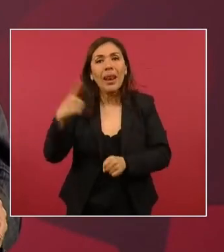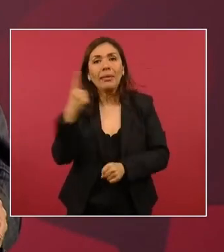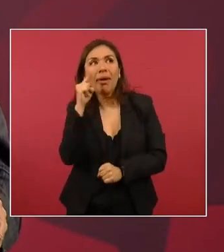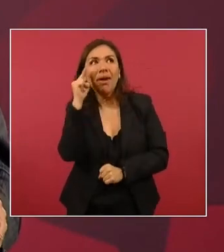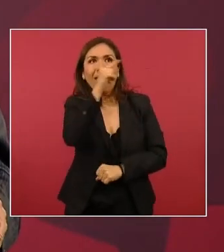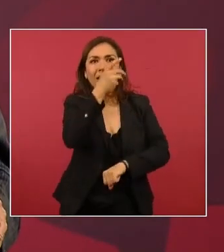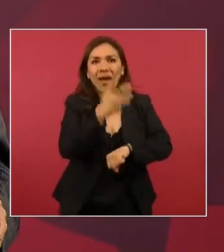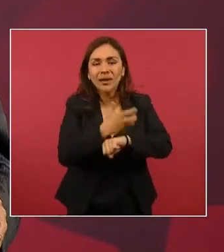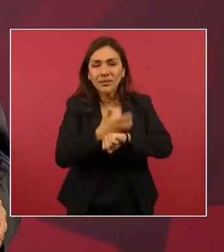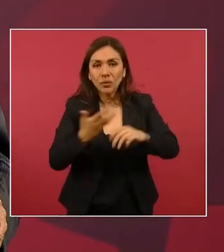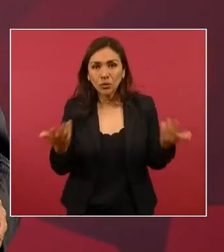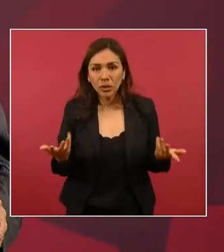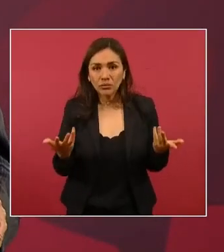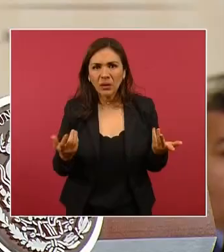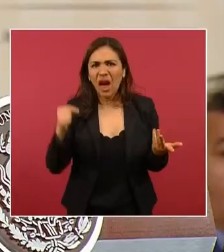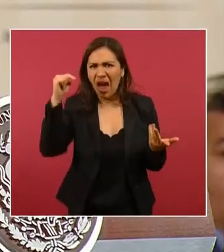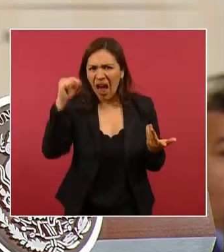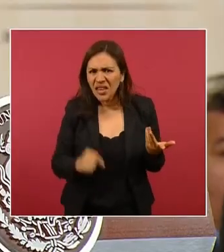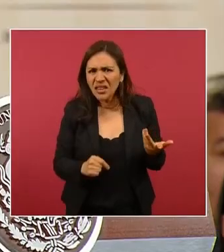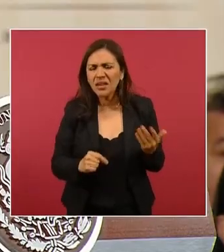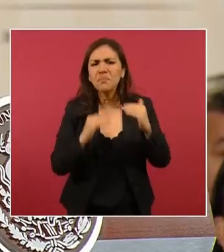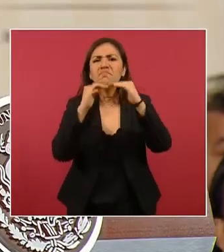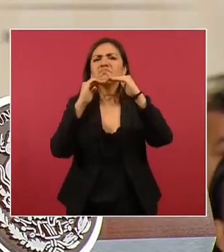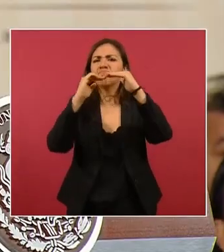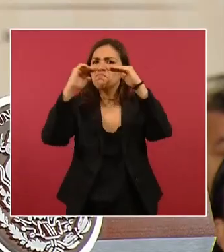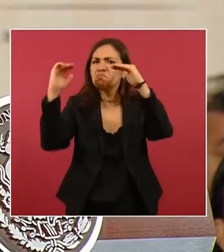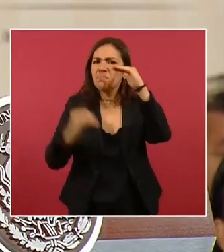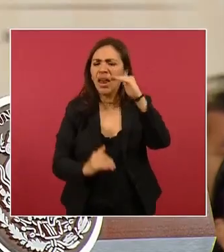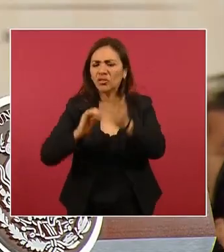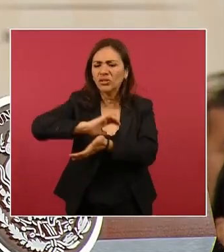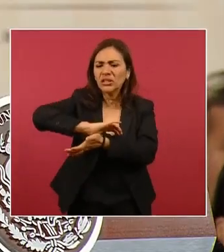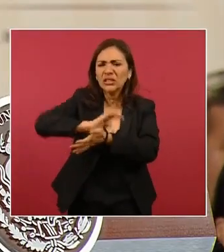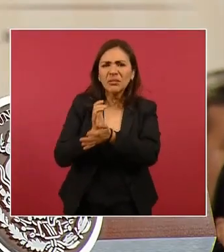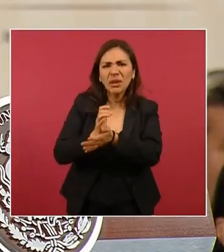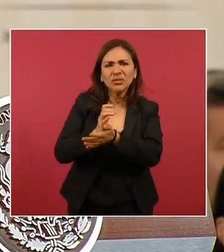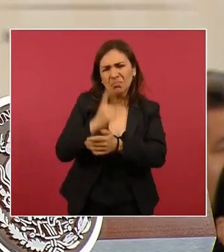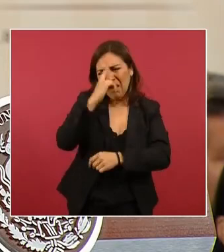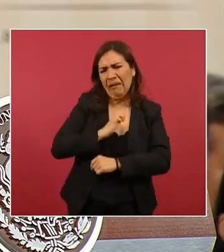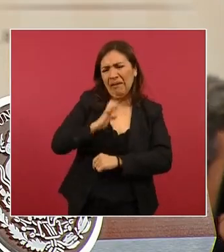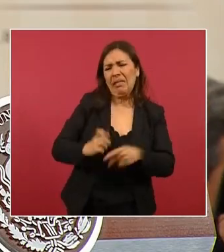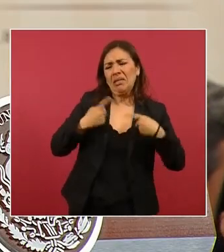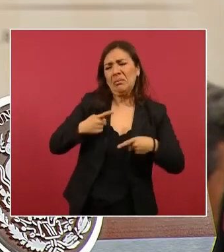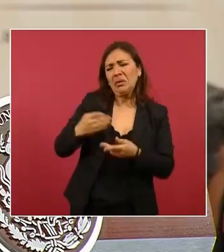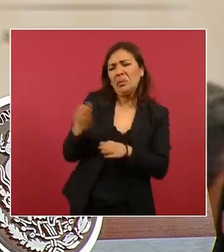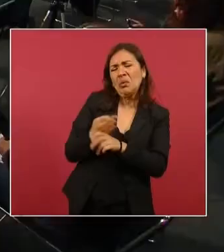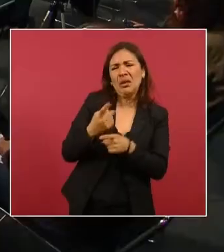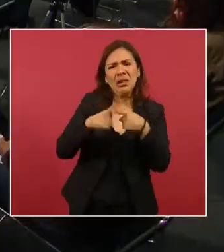Unidos. Aquí hay menos discriminación racial que en Estados